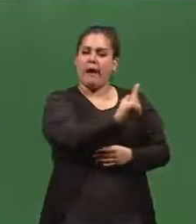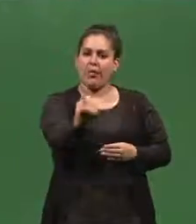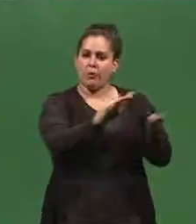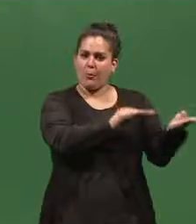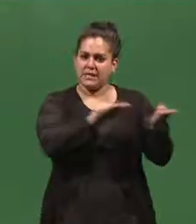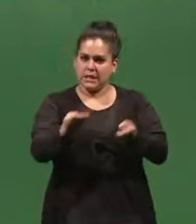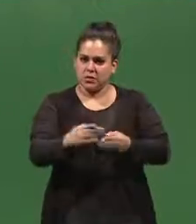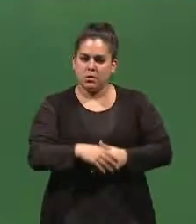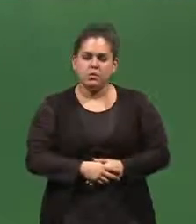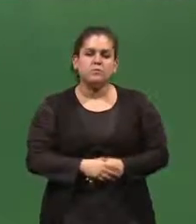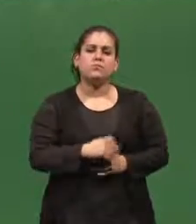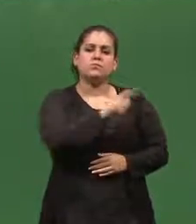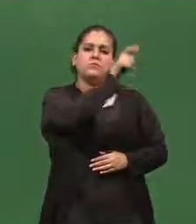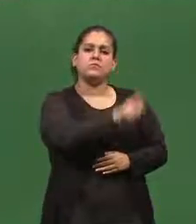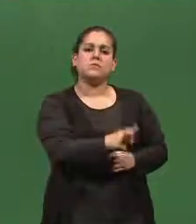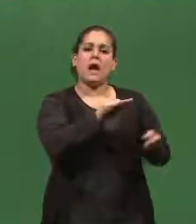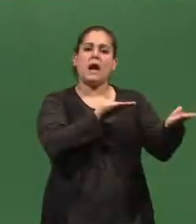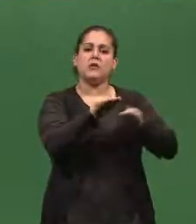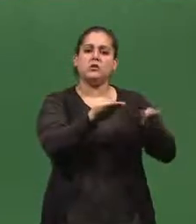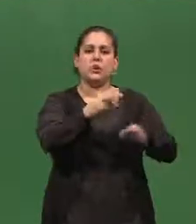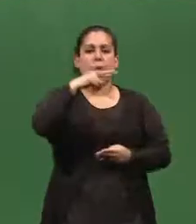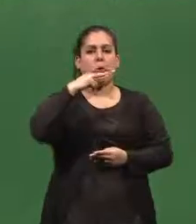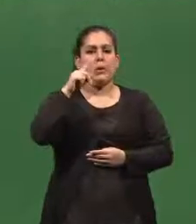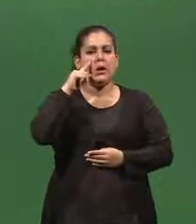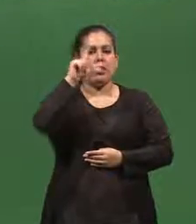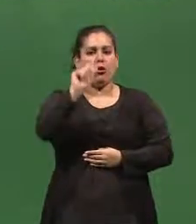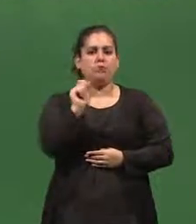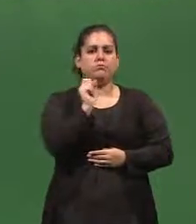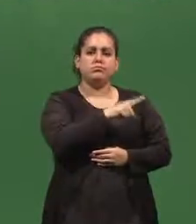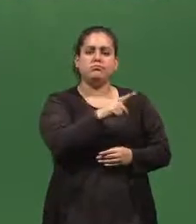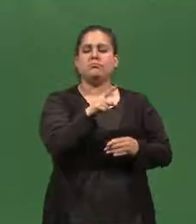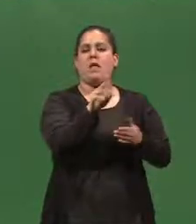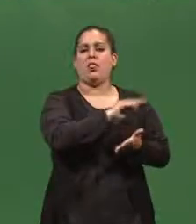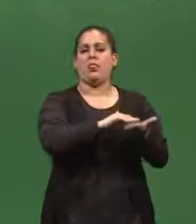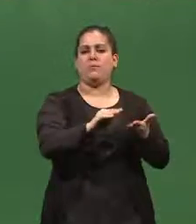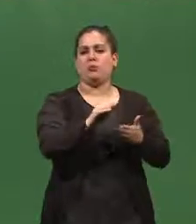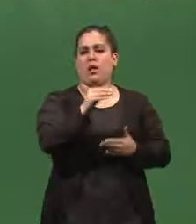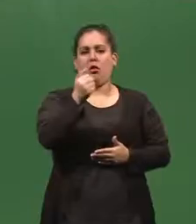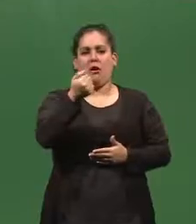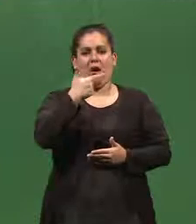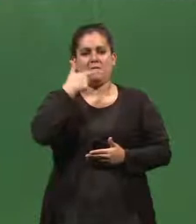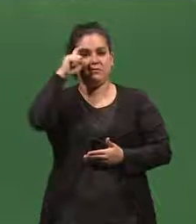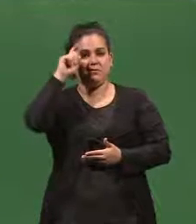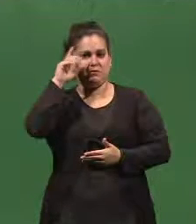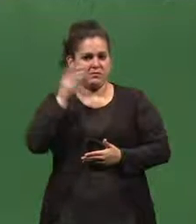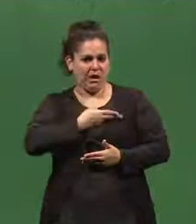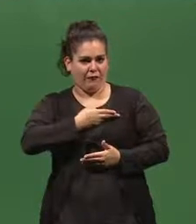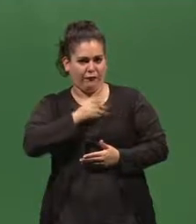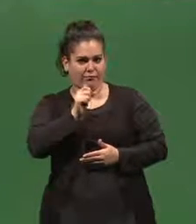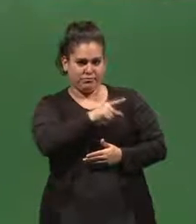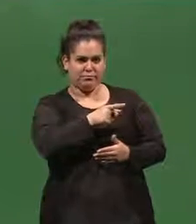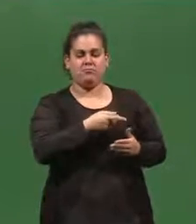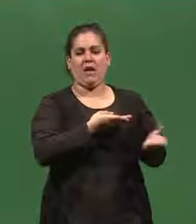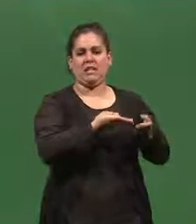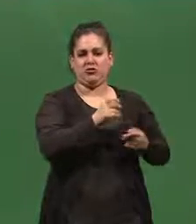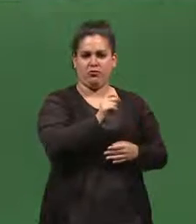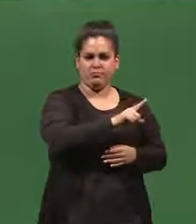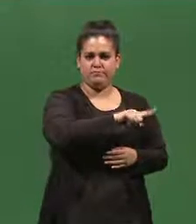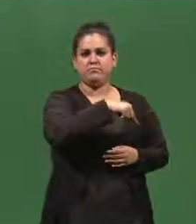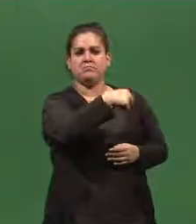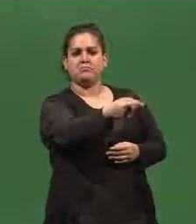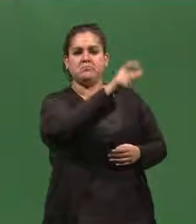presentarlos. El asesor Daniel Vico, él es el asesor del diputado Alberto Acef. ¿Qué tal? ¿Qué tal? Bienvenido. Gracias.